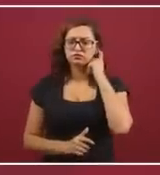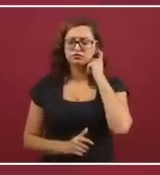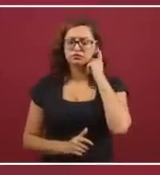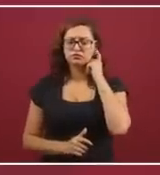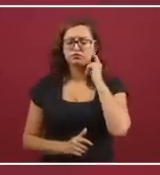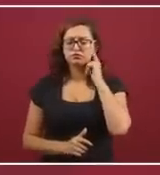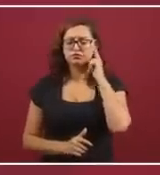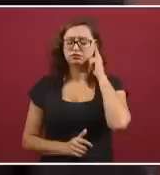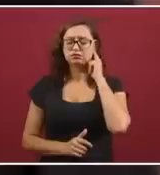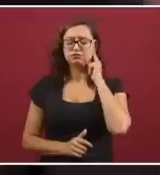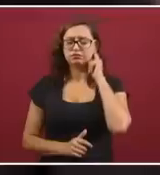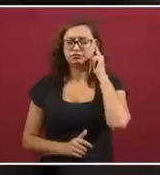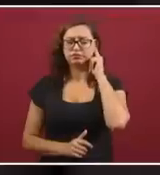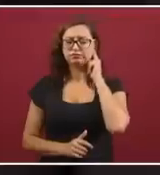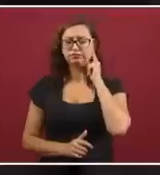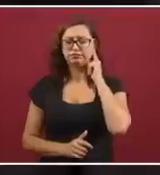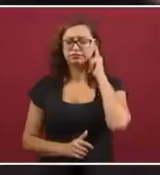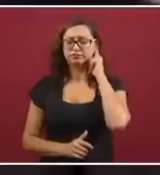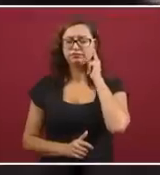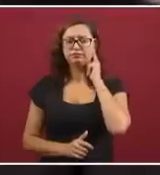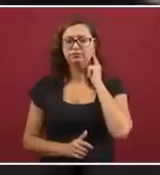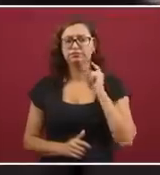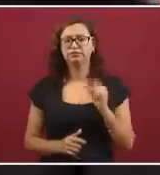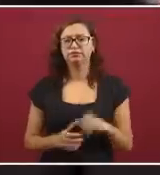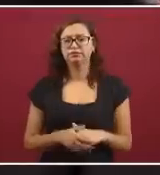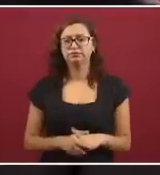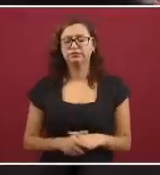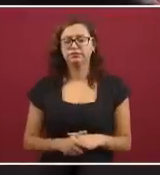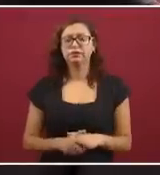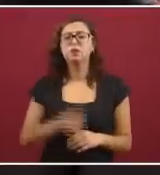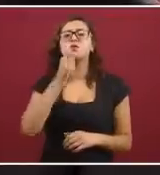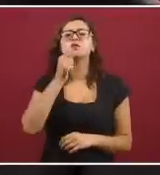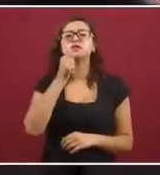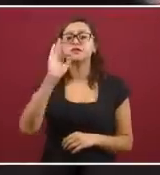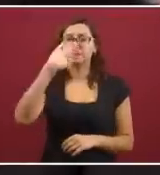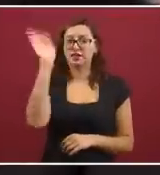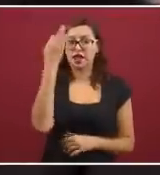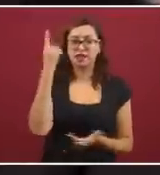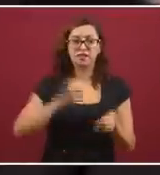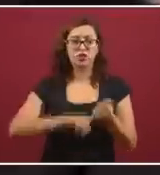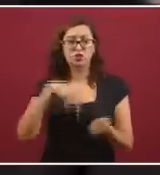las sedes de la policía federal